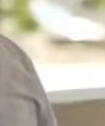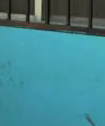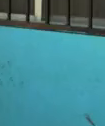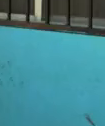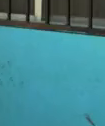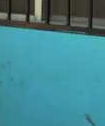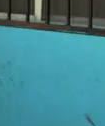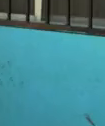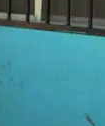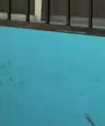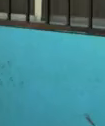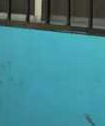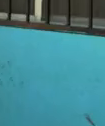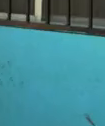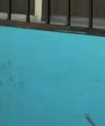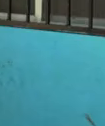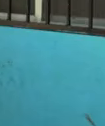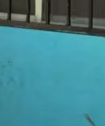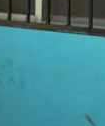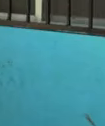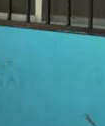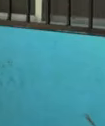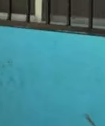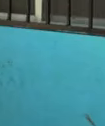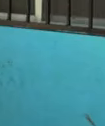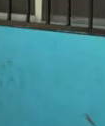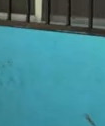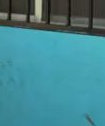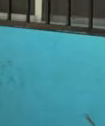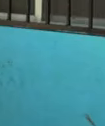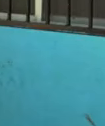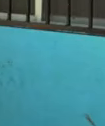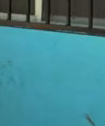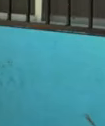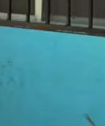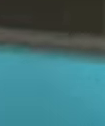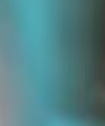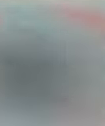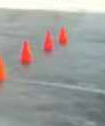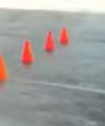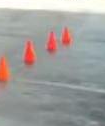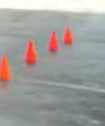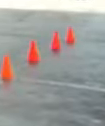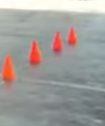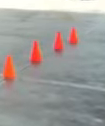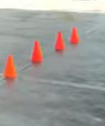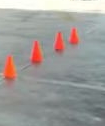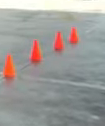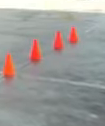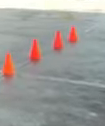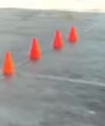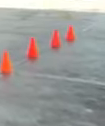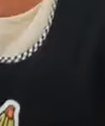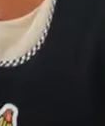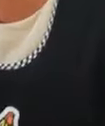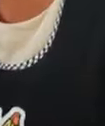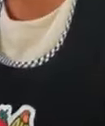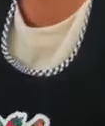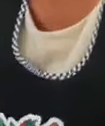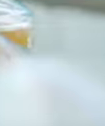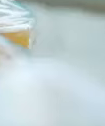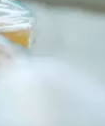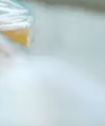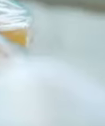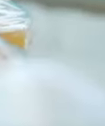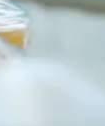El tema de la alimentación es muy complejo, por eso creo que debemos fomentar mejores hábitos. Cuando llegué a esta escuela, decidí invitar a una